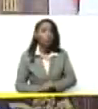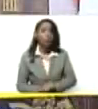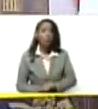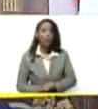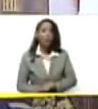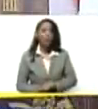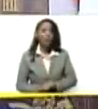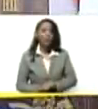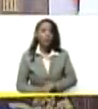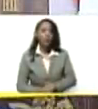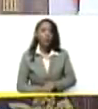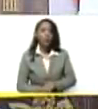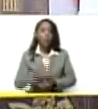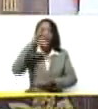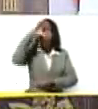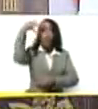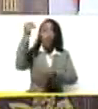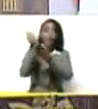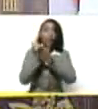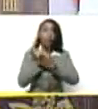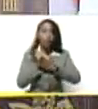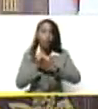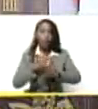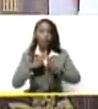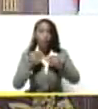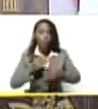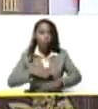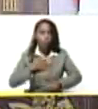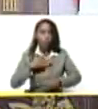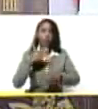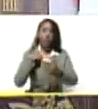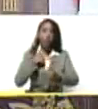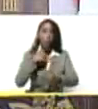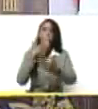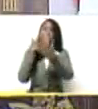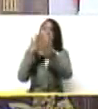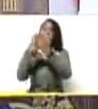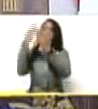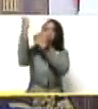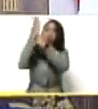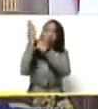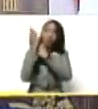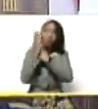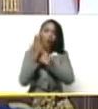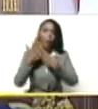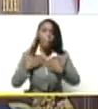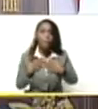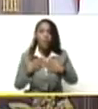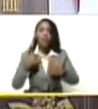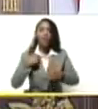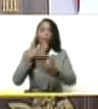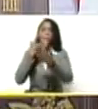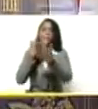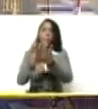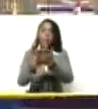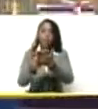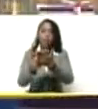con el favor de dios todopoderoso pido su favor su protección pido sus